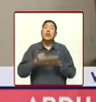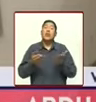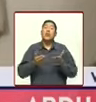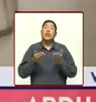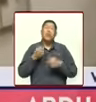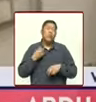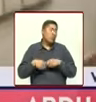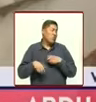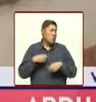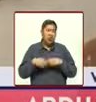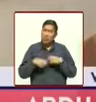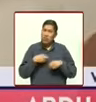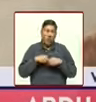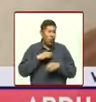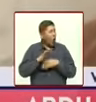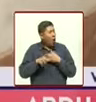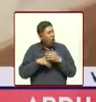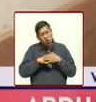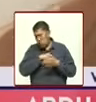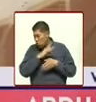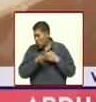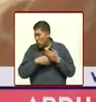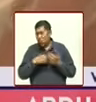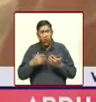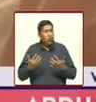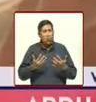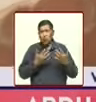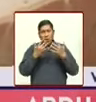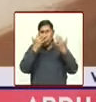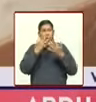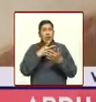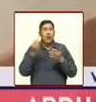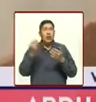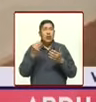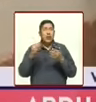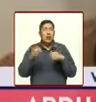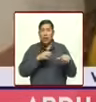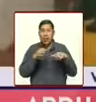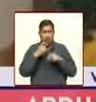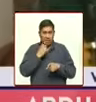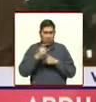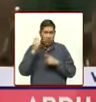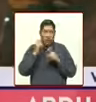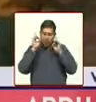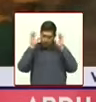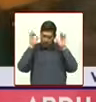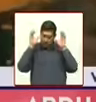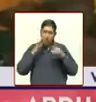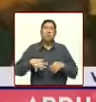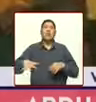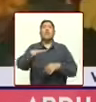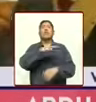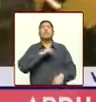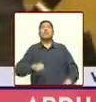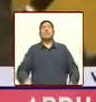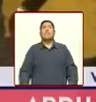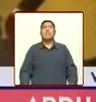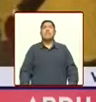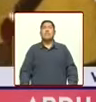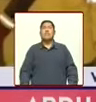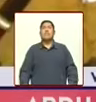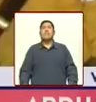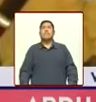resultado gravemente afectado por toda la humareda y las llamas que están afectando gravemente la zona.